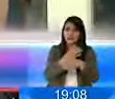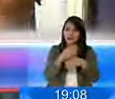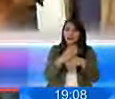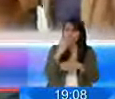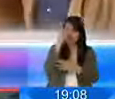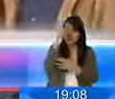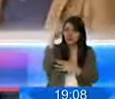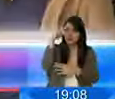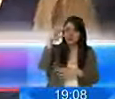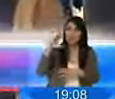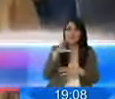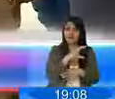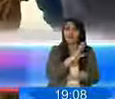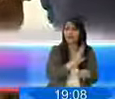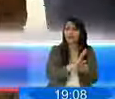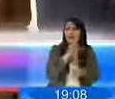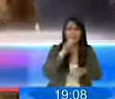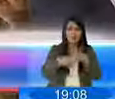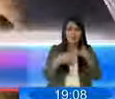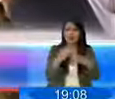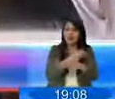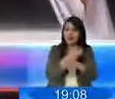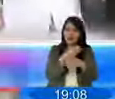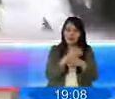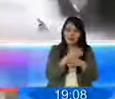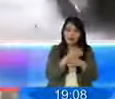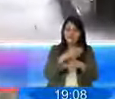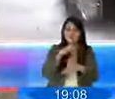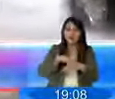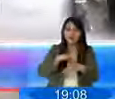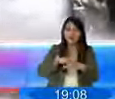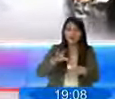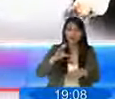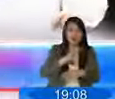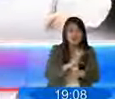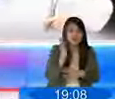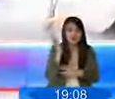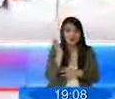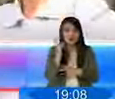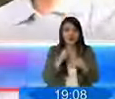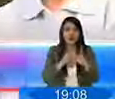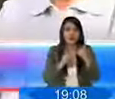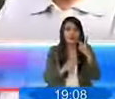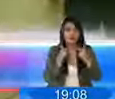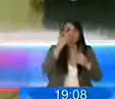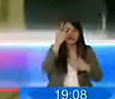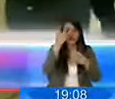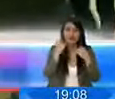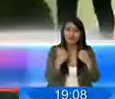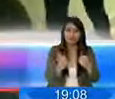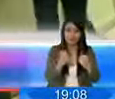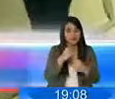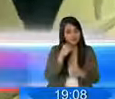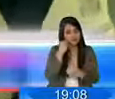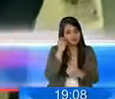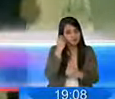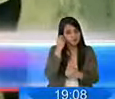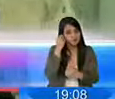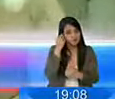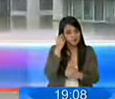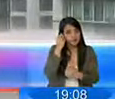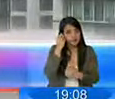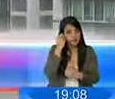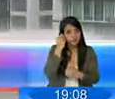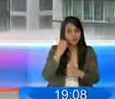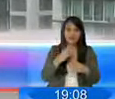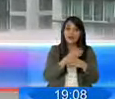deuda que mantenía el Estado con la Seguridad Social por las prestaciones en salud de jubilados y personas con enfermedades catastróficas, deuda que en los